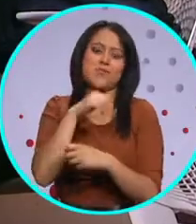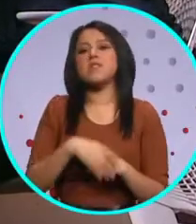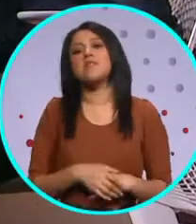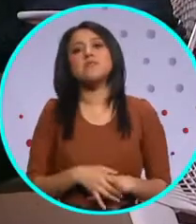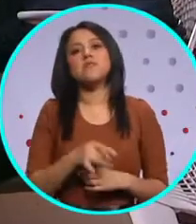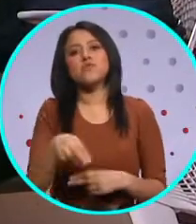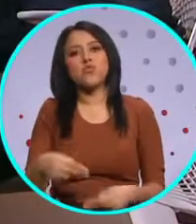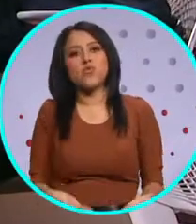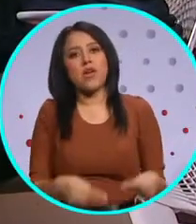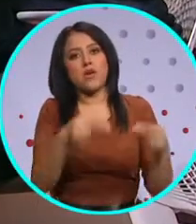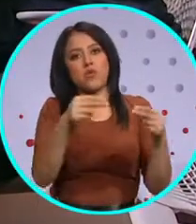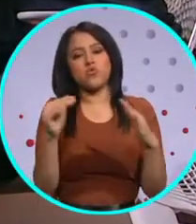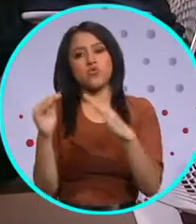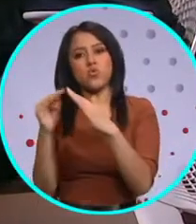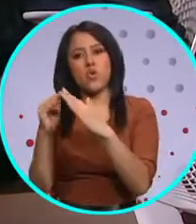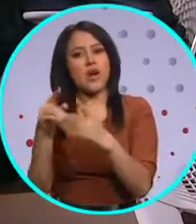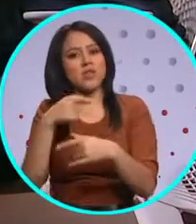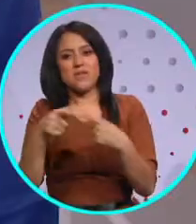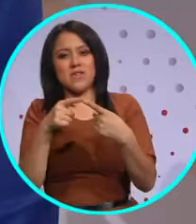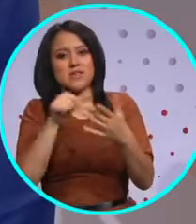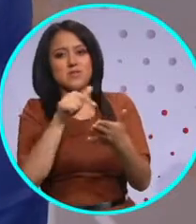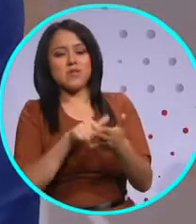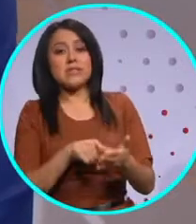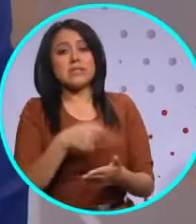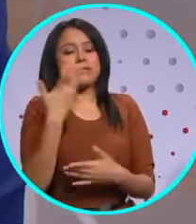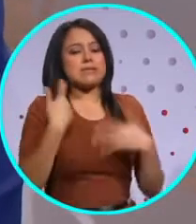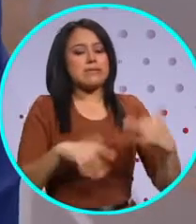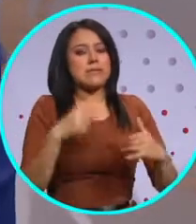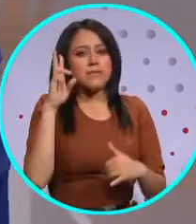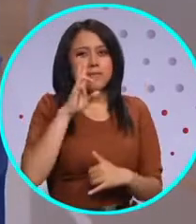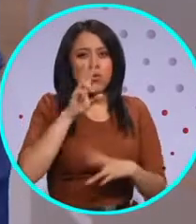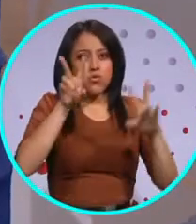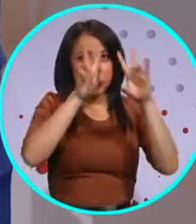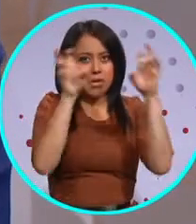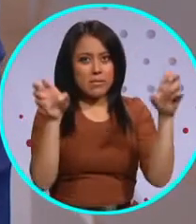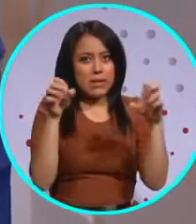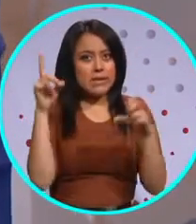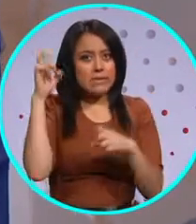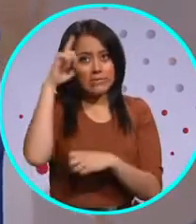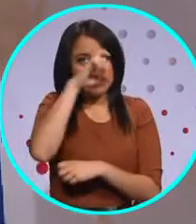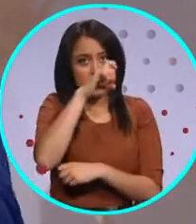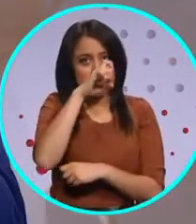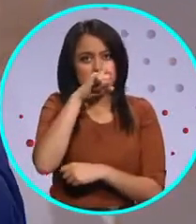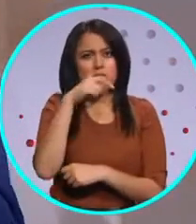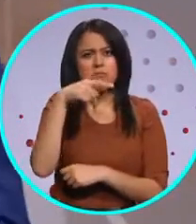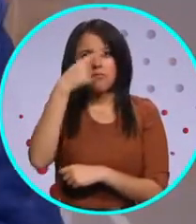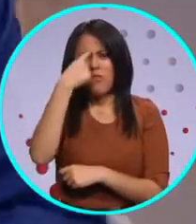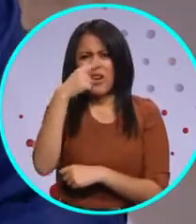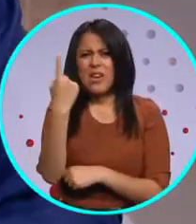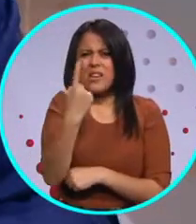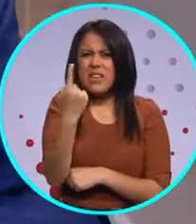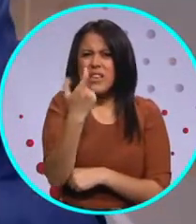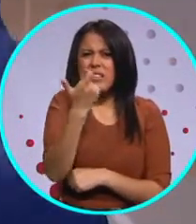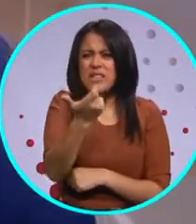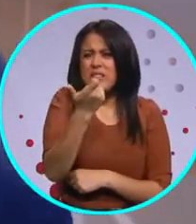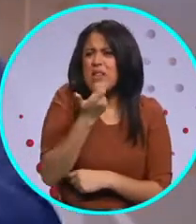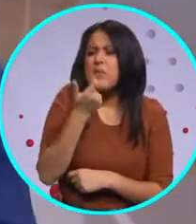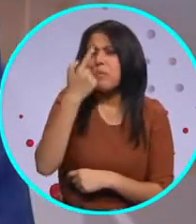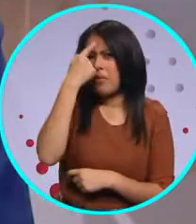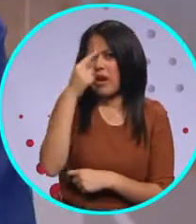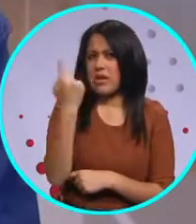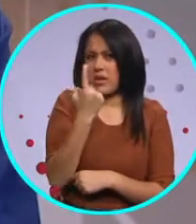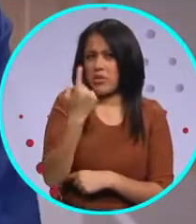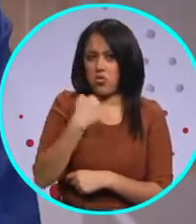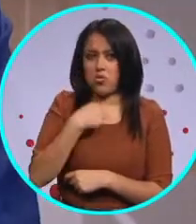tu negocio a tu domicilio donde esta canción que de manera que es delicado hay gente que es pero para qué saca en el seno en efectivo yo estoy a